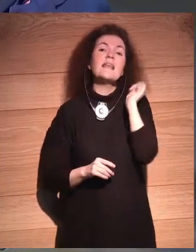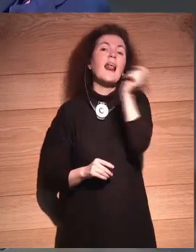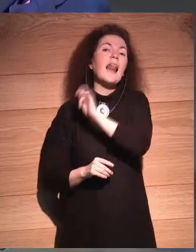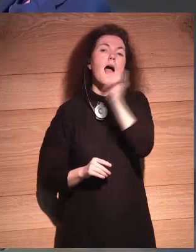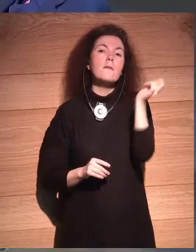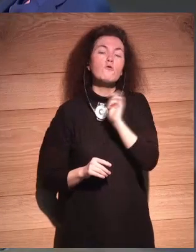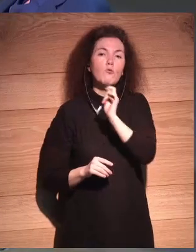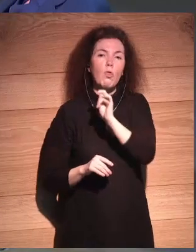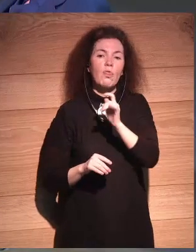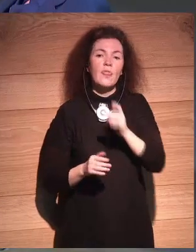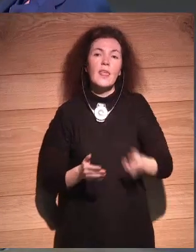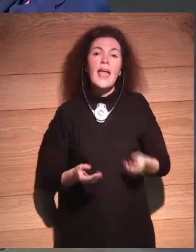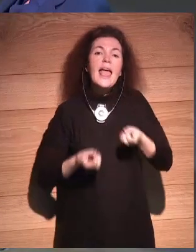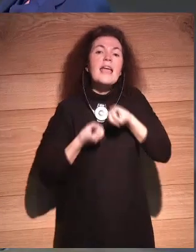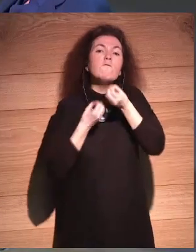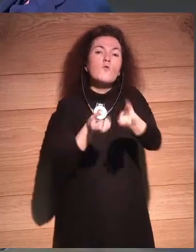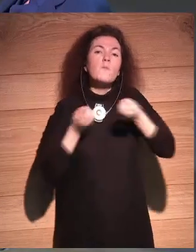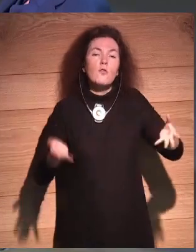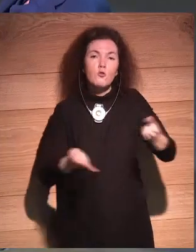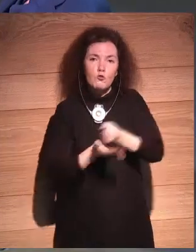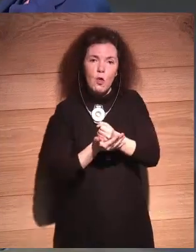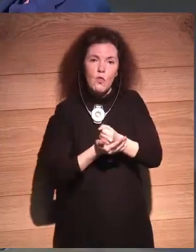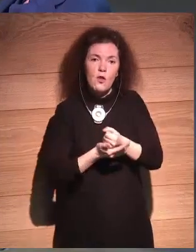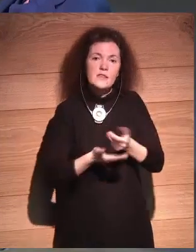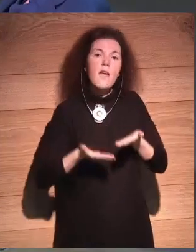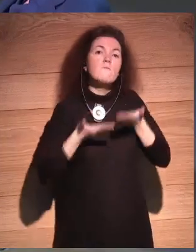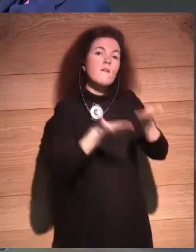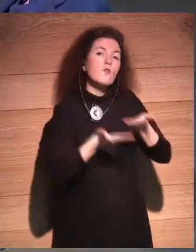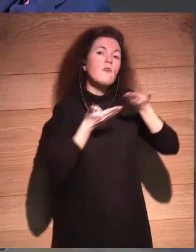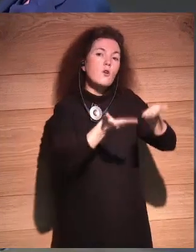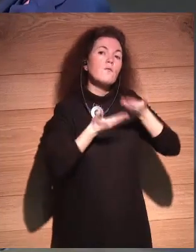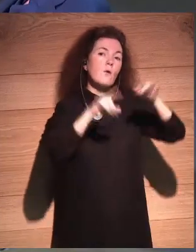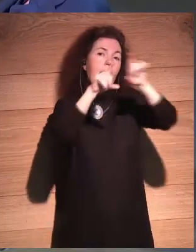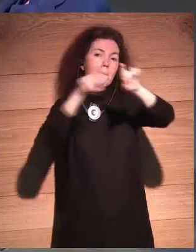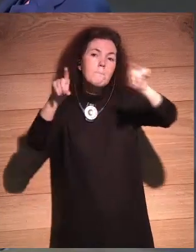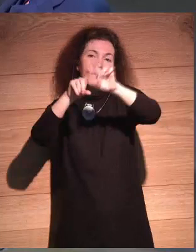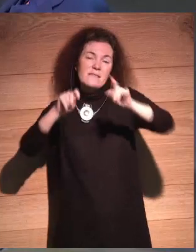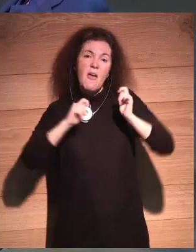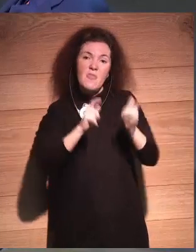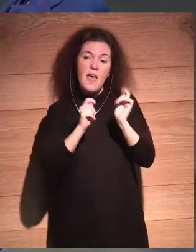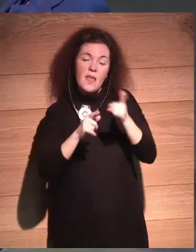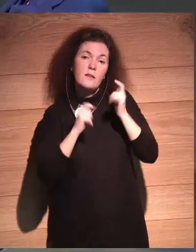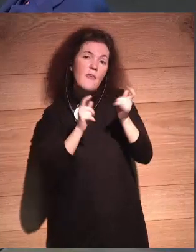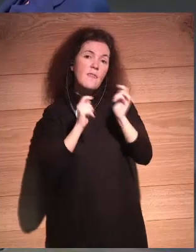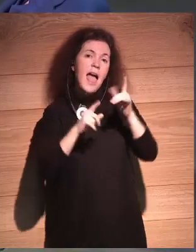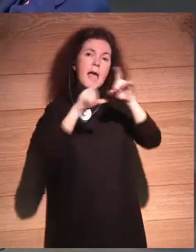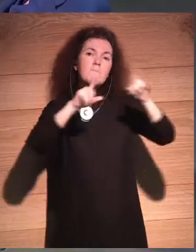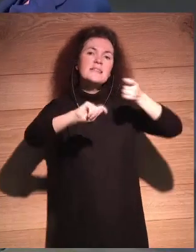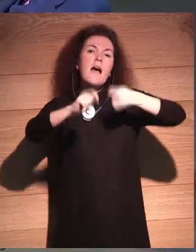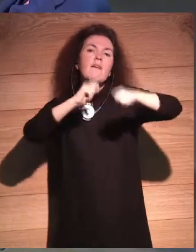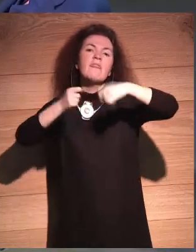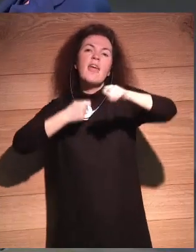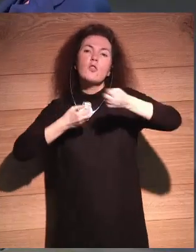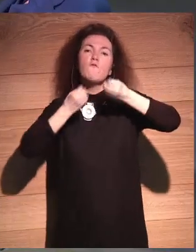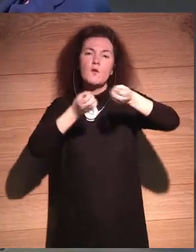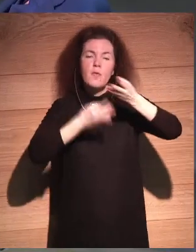de aportar toda esta información, de hacer todos estos favores a las compañías que están vendiendo esta